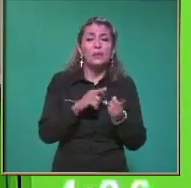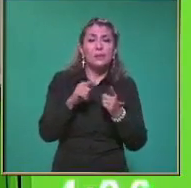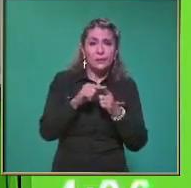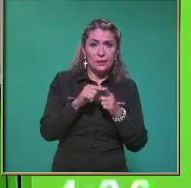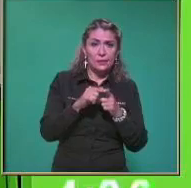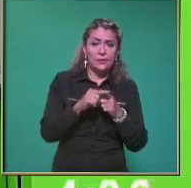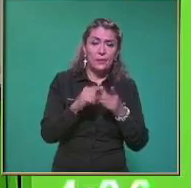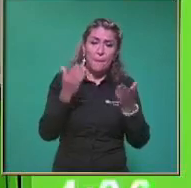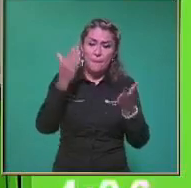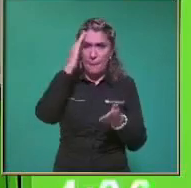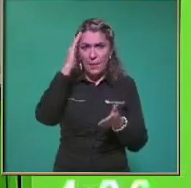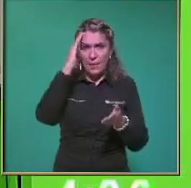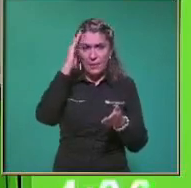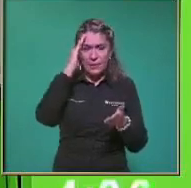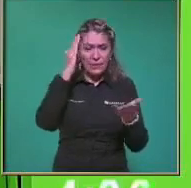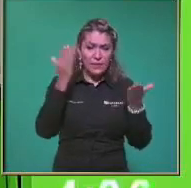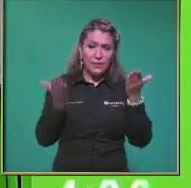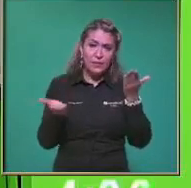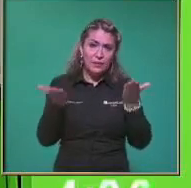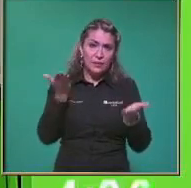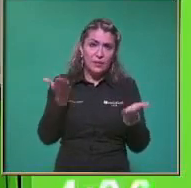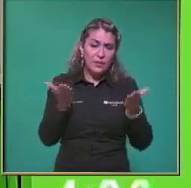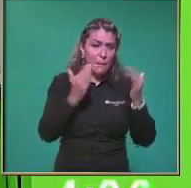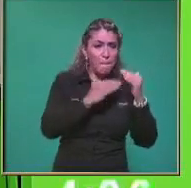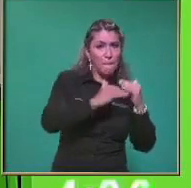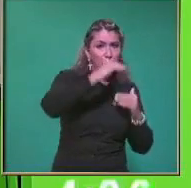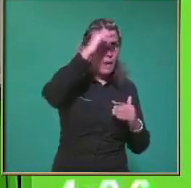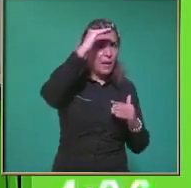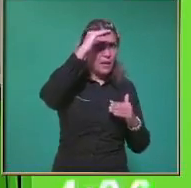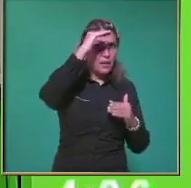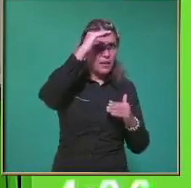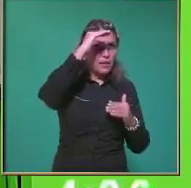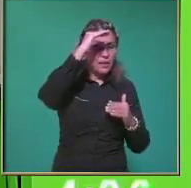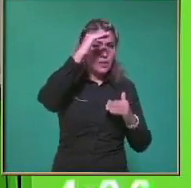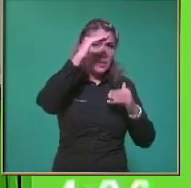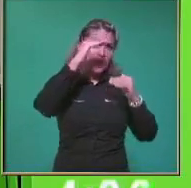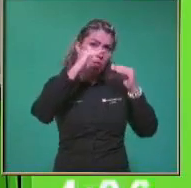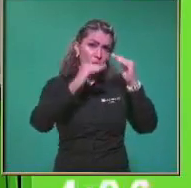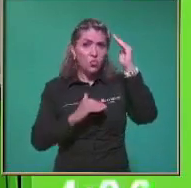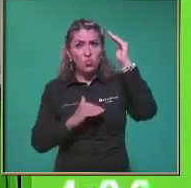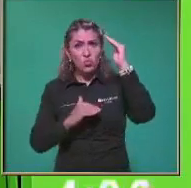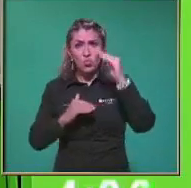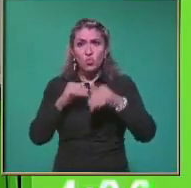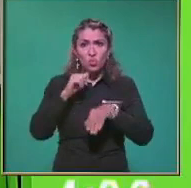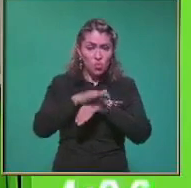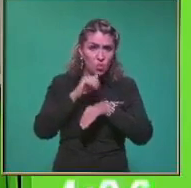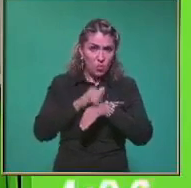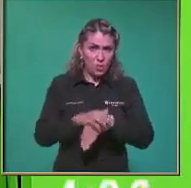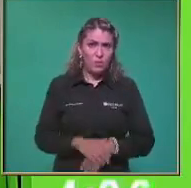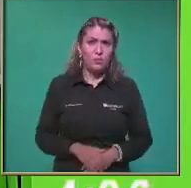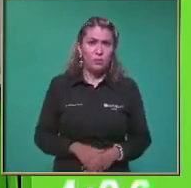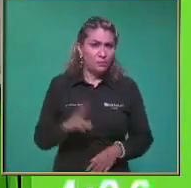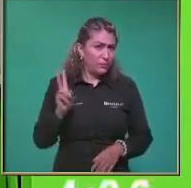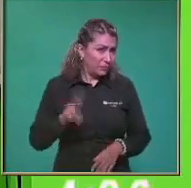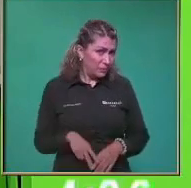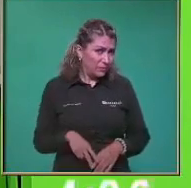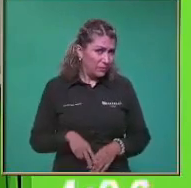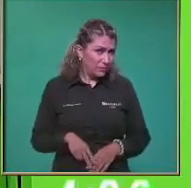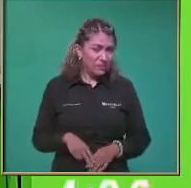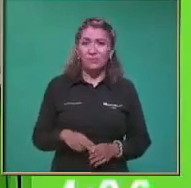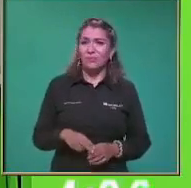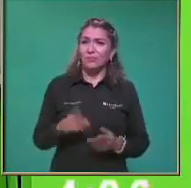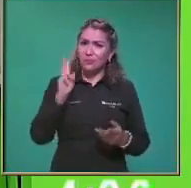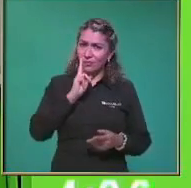en reflexionar sobre el criterio de a mayor número de cifras decimales, más grande es el número. ¿Será eso cierto? Vamos